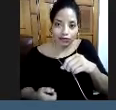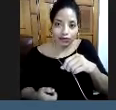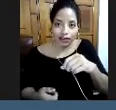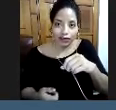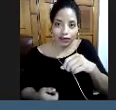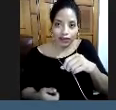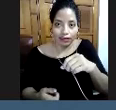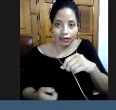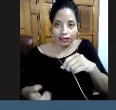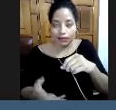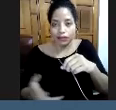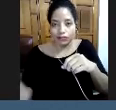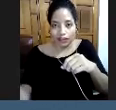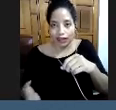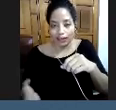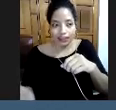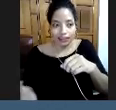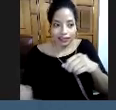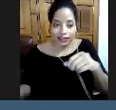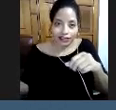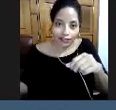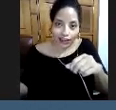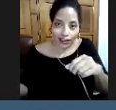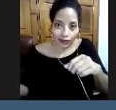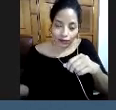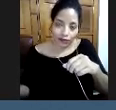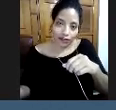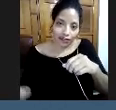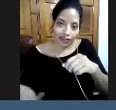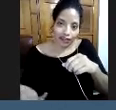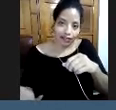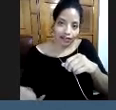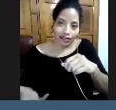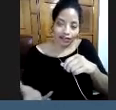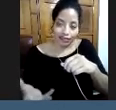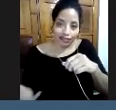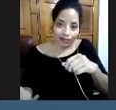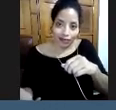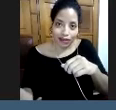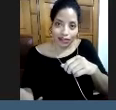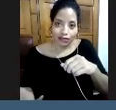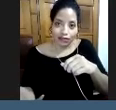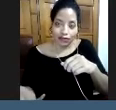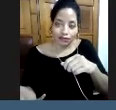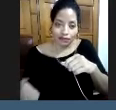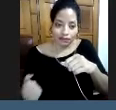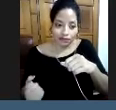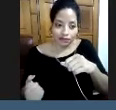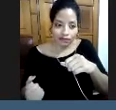la estructura educativa y también toda la corrupción que se da dentro del sistema educativo,